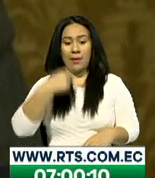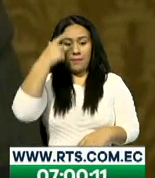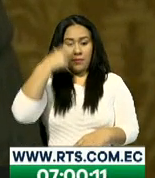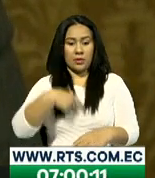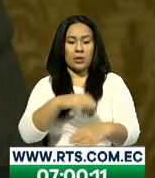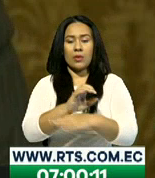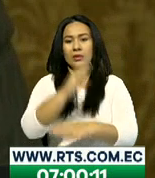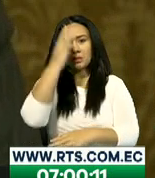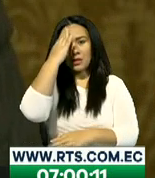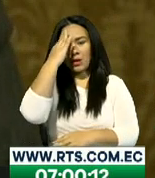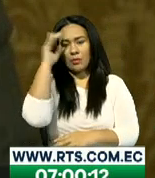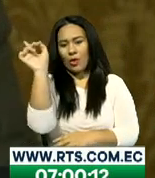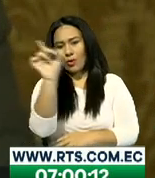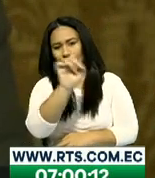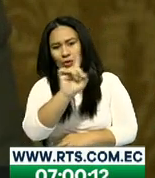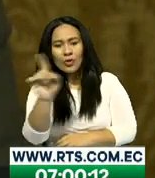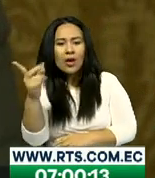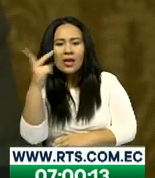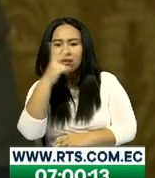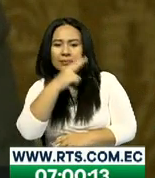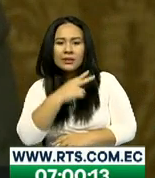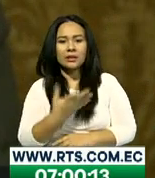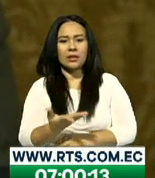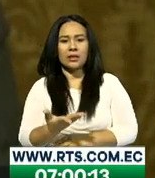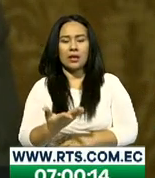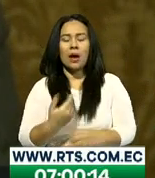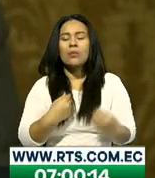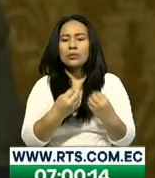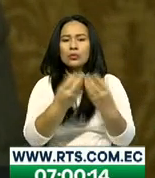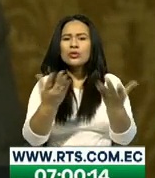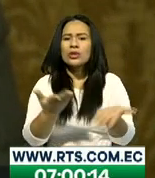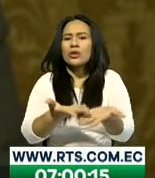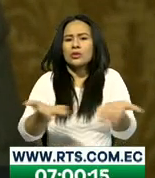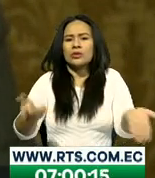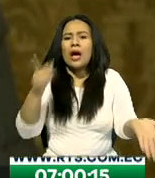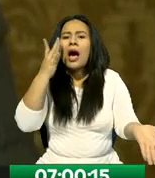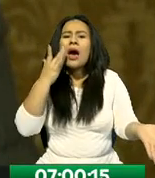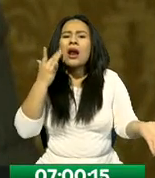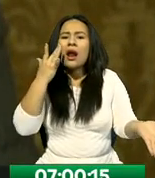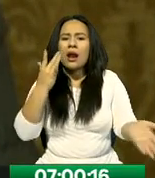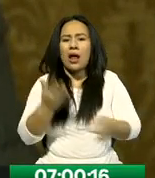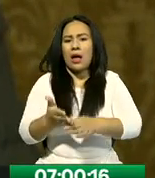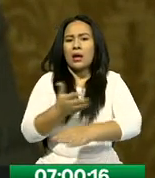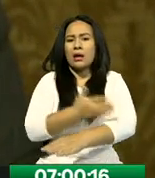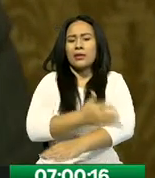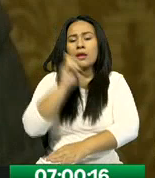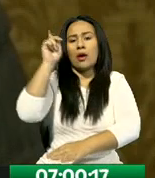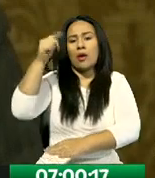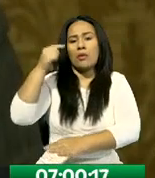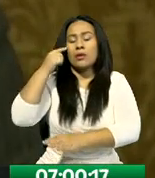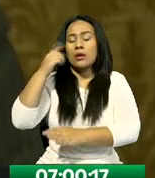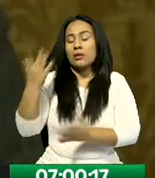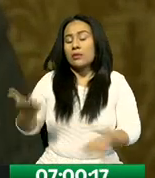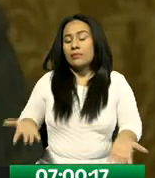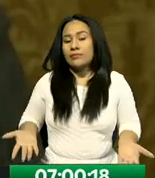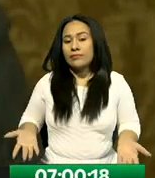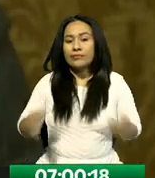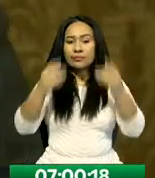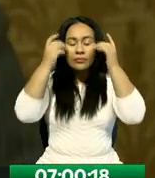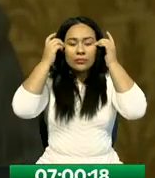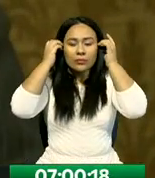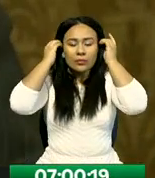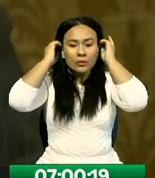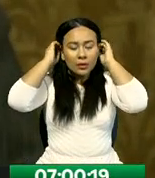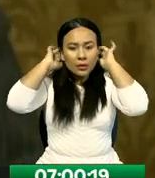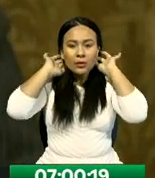es así. Los ecuatorianos sabemos que muchas cosas extrañas han ocurrido durante ese periodo. Y lo único que queremos es que haya